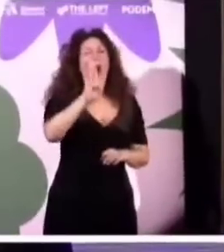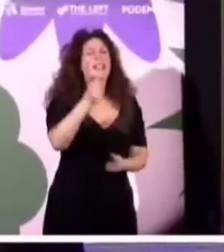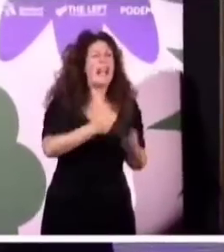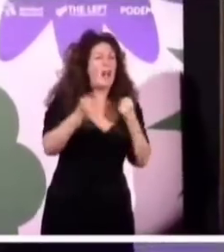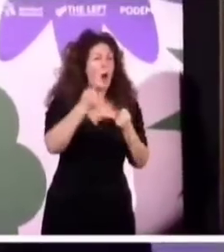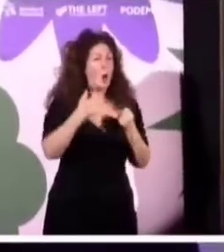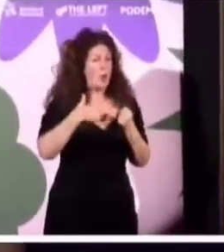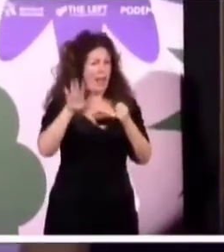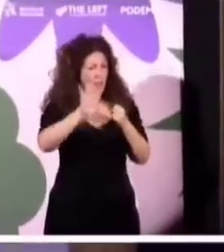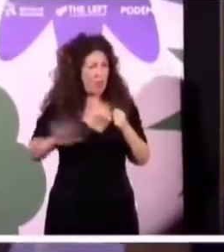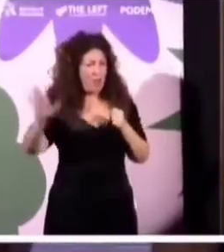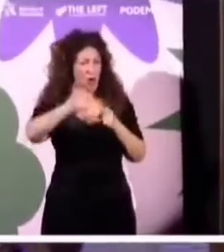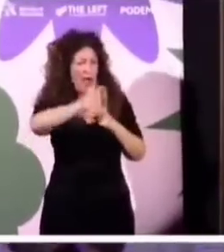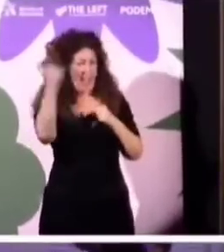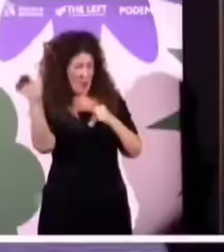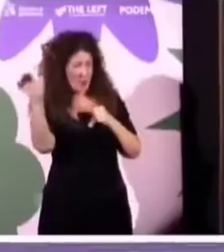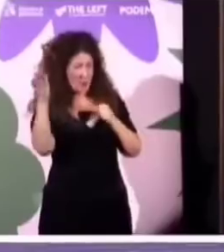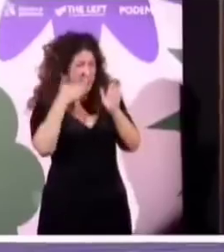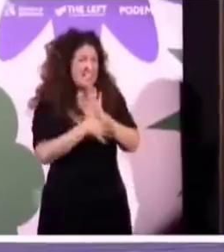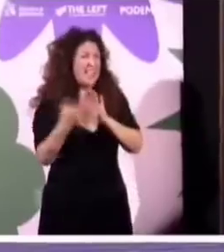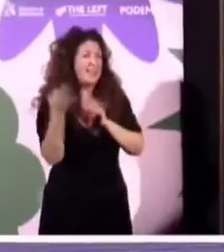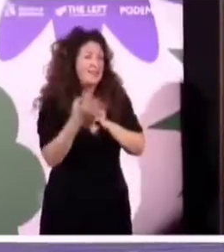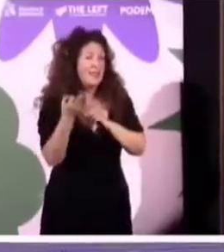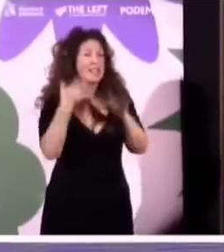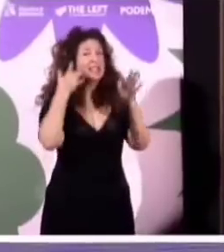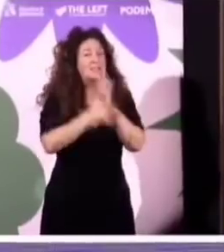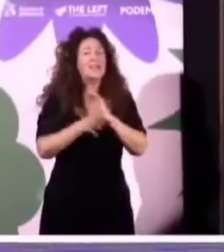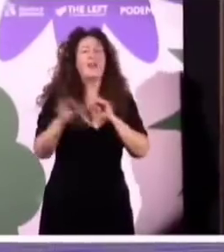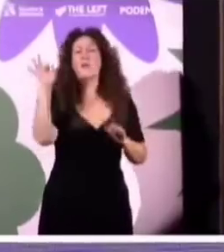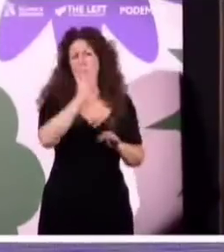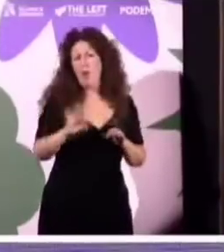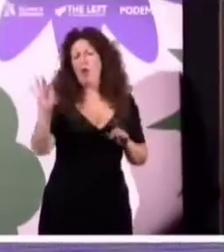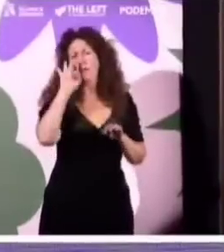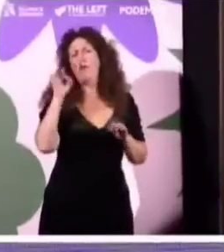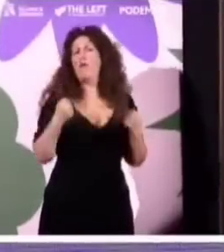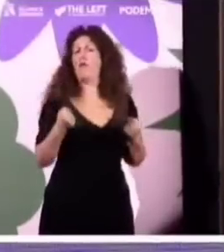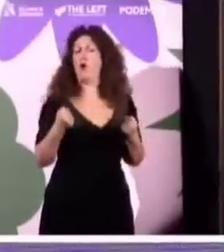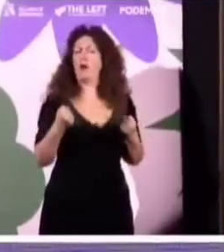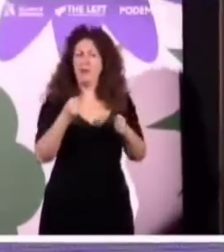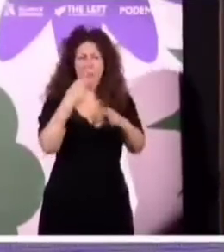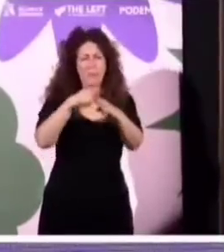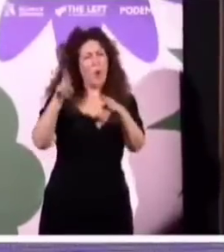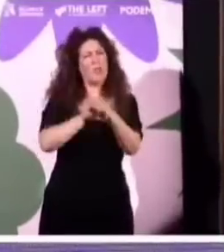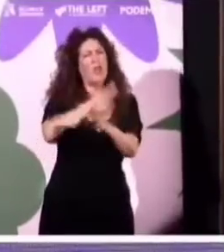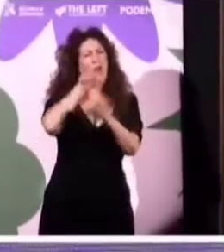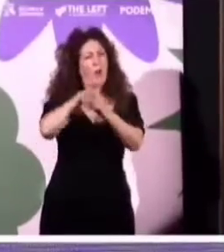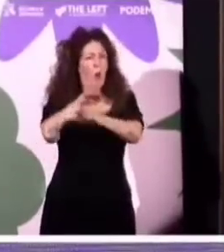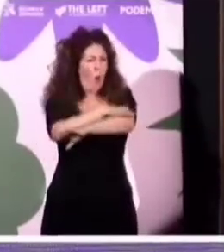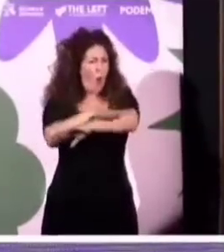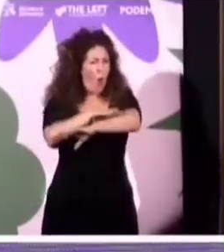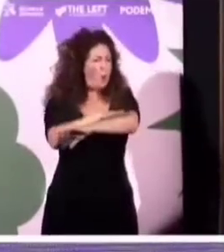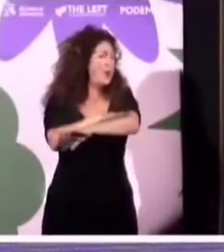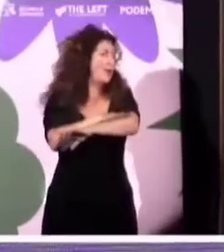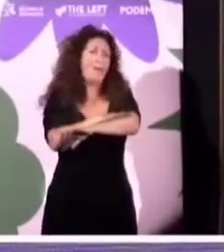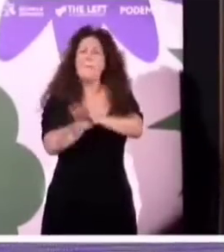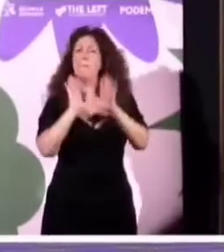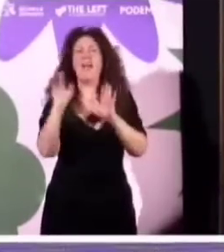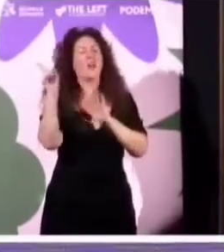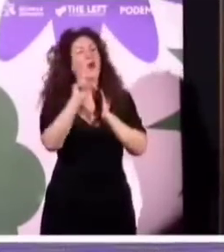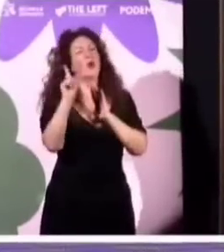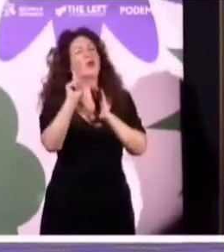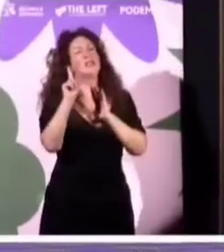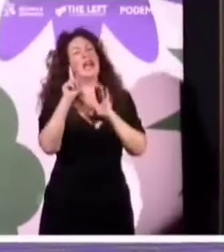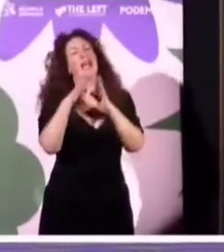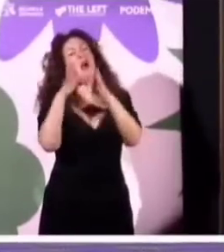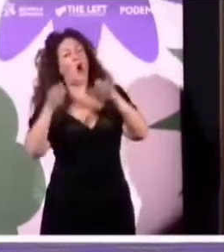euro? Significa que Podemos es una fuerza política que está en el gobierno, pero no está en el